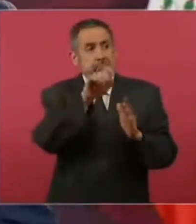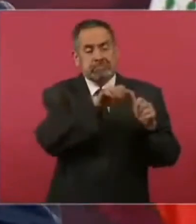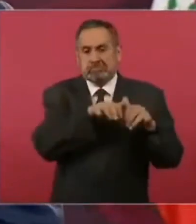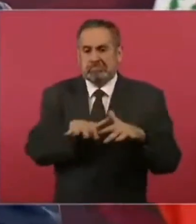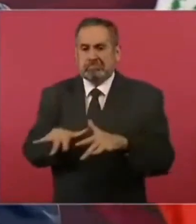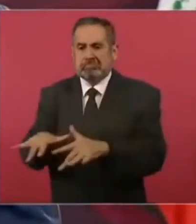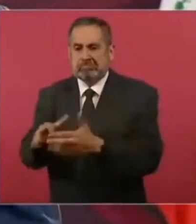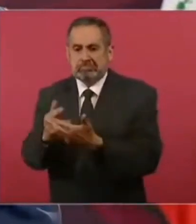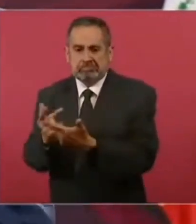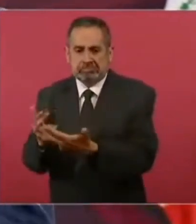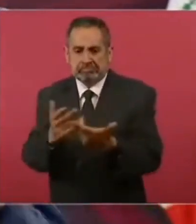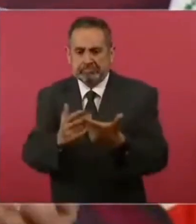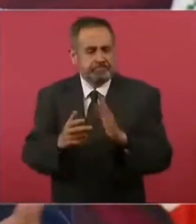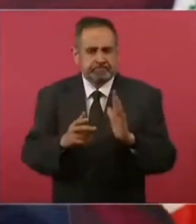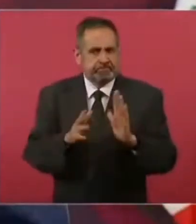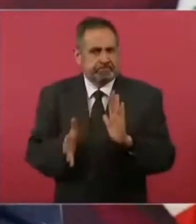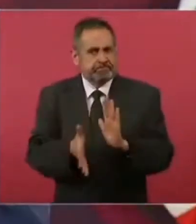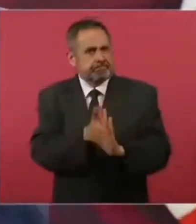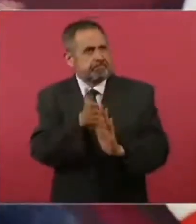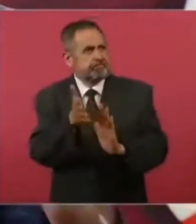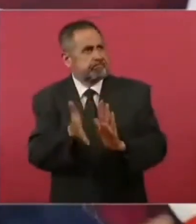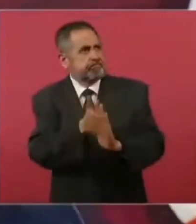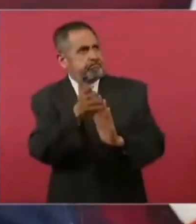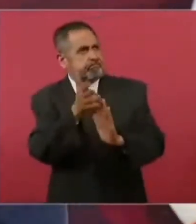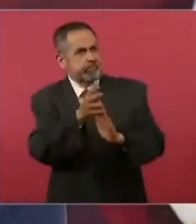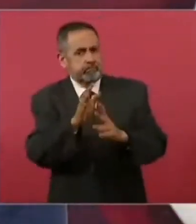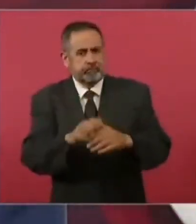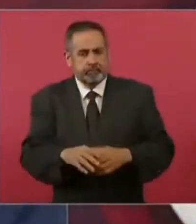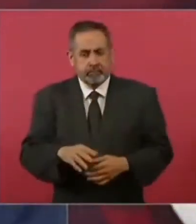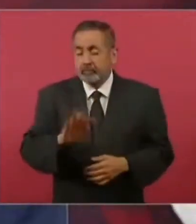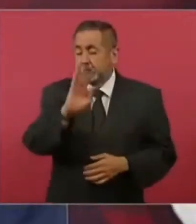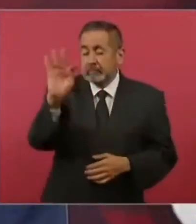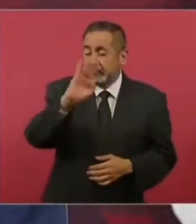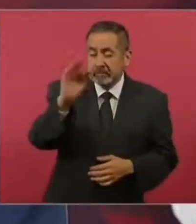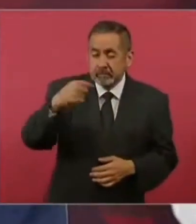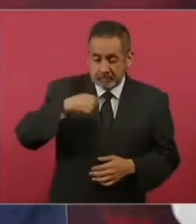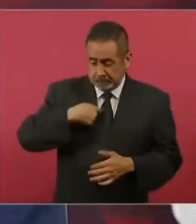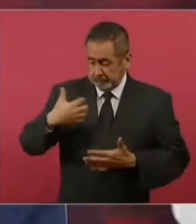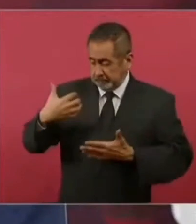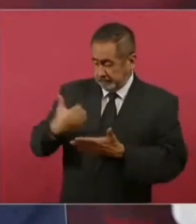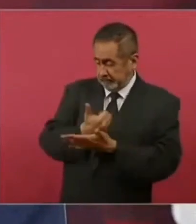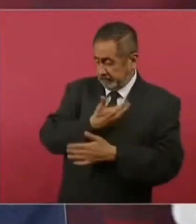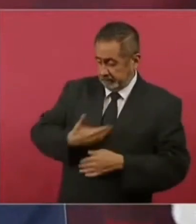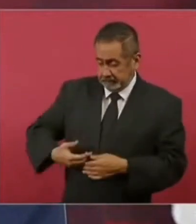Imagínense, si no hubiésemos ganado,